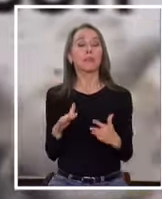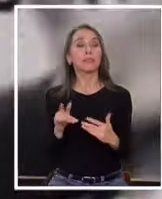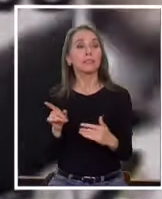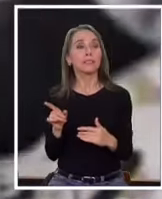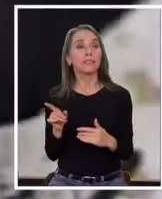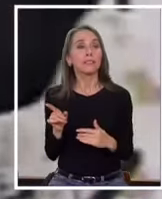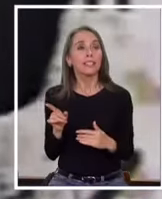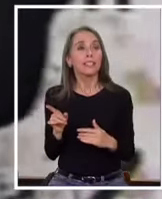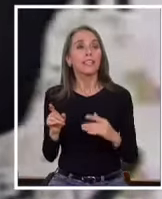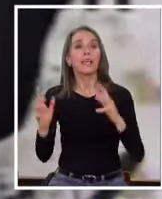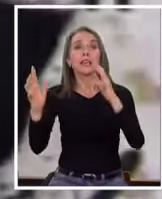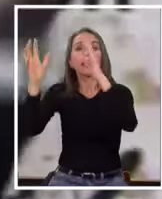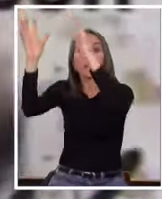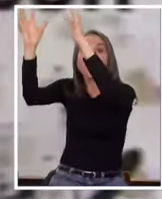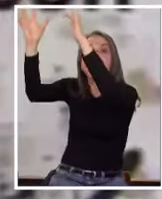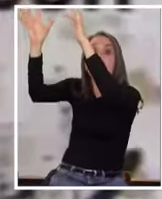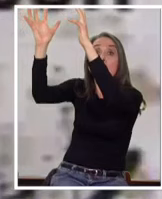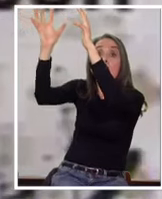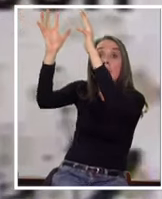Shilton ya la tenía en las manos.